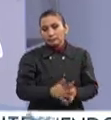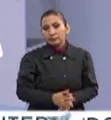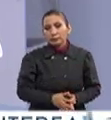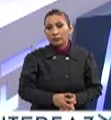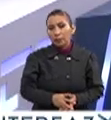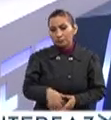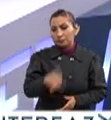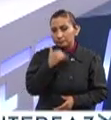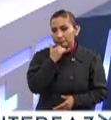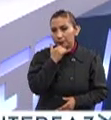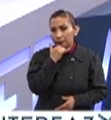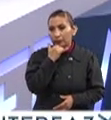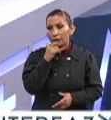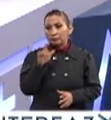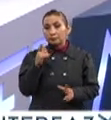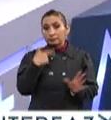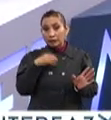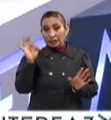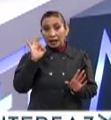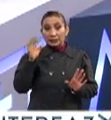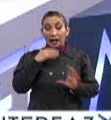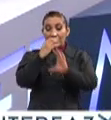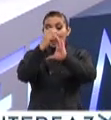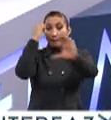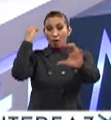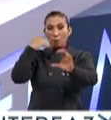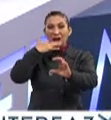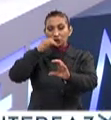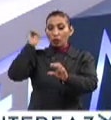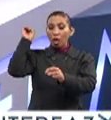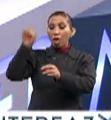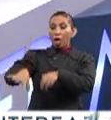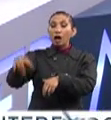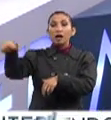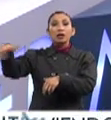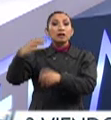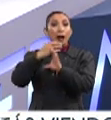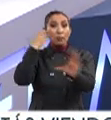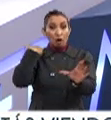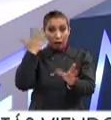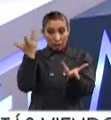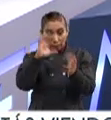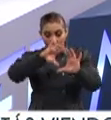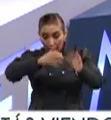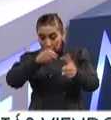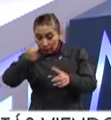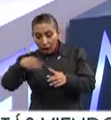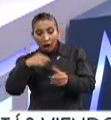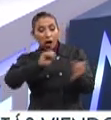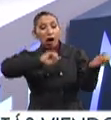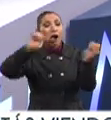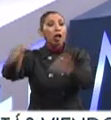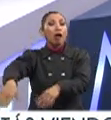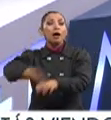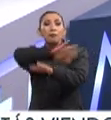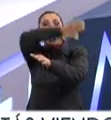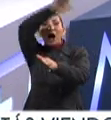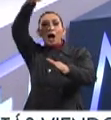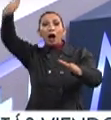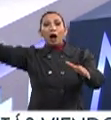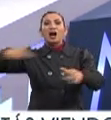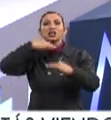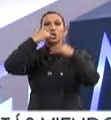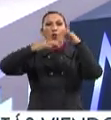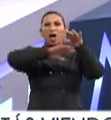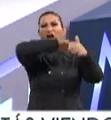si se van, perdón, que abro este paréntesis, si se van al camión de la basura, los del camión de la basura no están clasificando, se van a estos pues áreas,